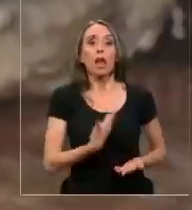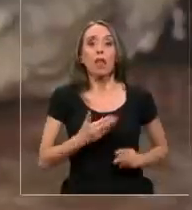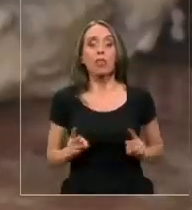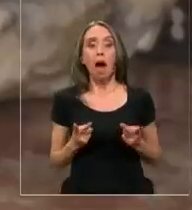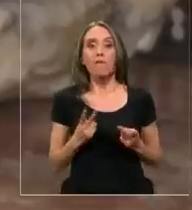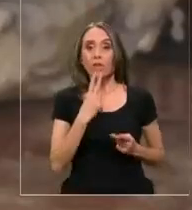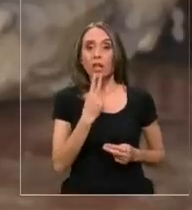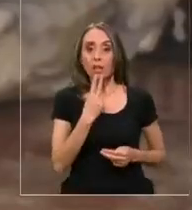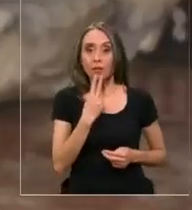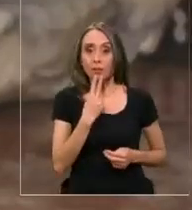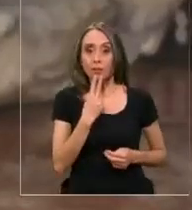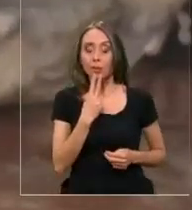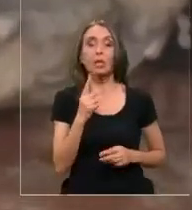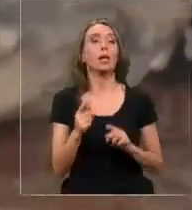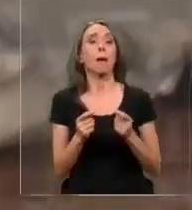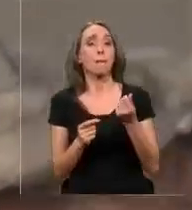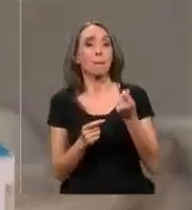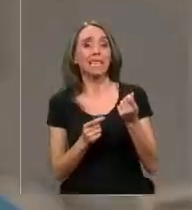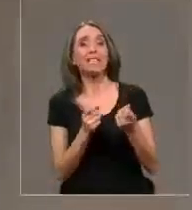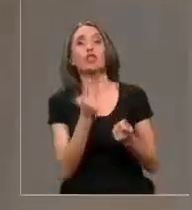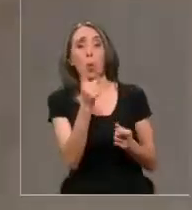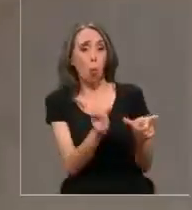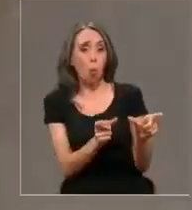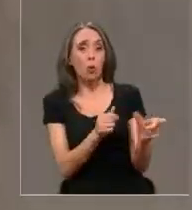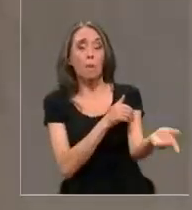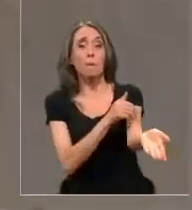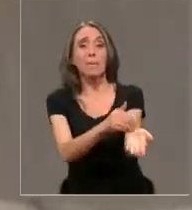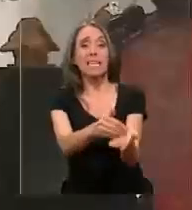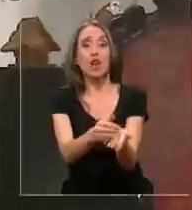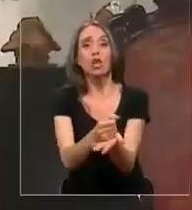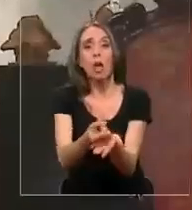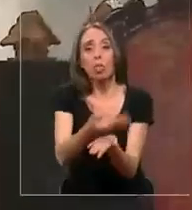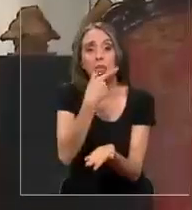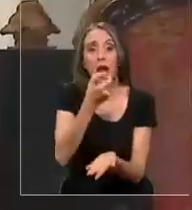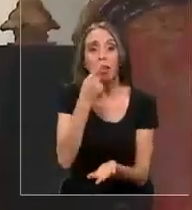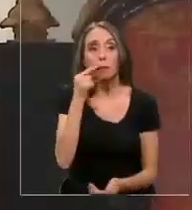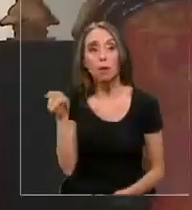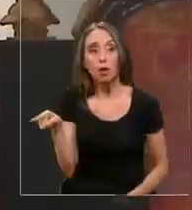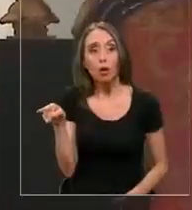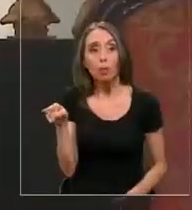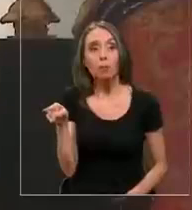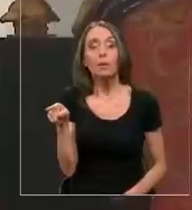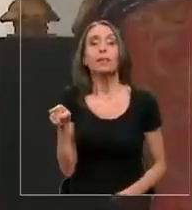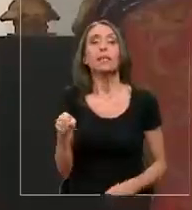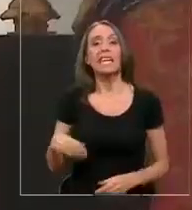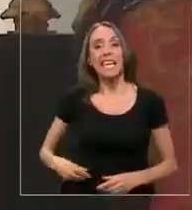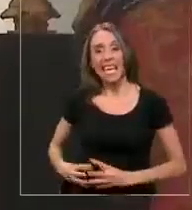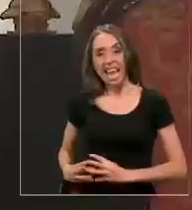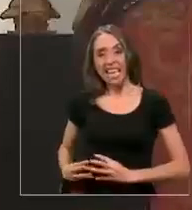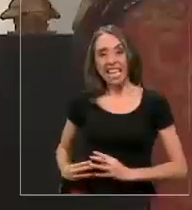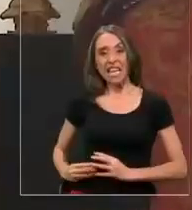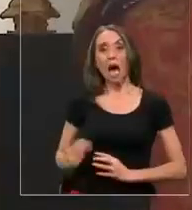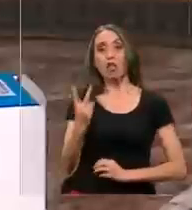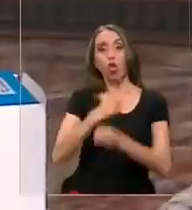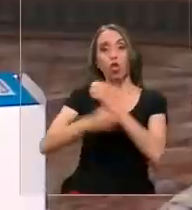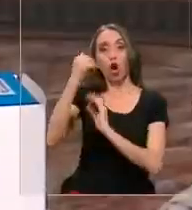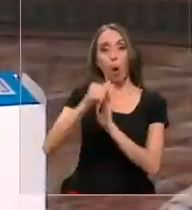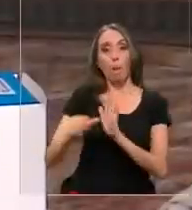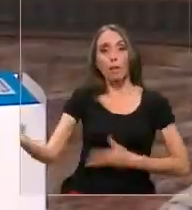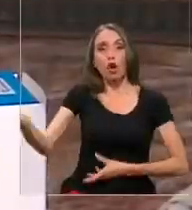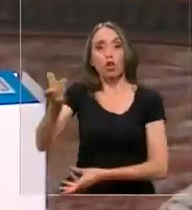en algunos casos los precios son millonarios como el tratamiento que debe seguir césar los plantados de hígado hace dos años